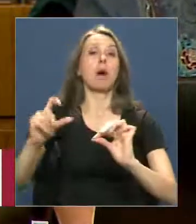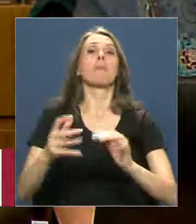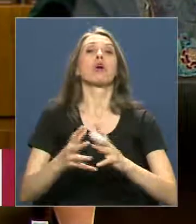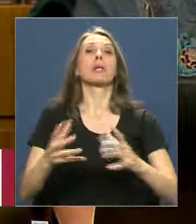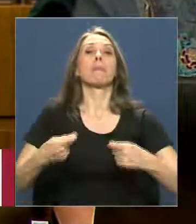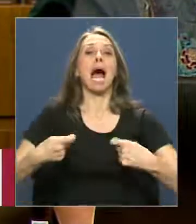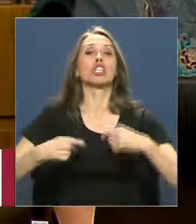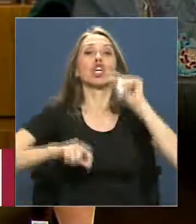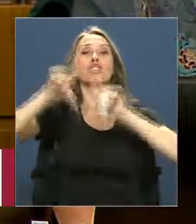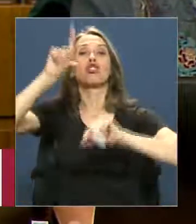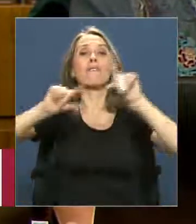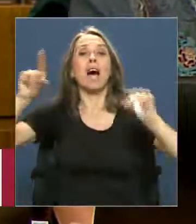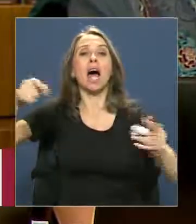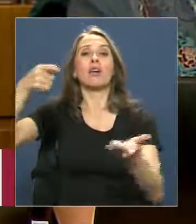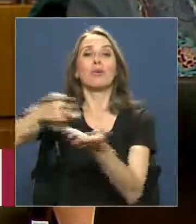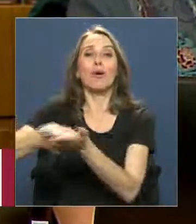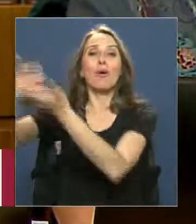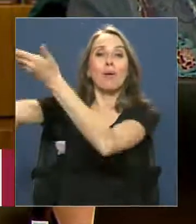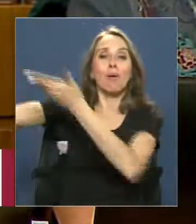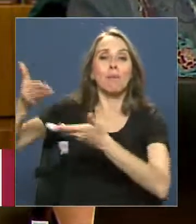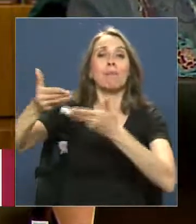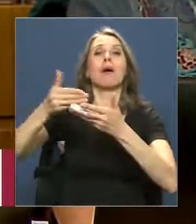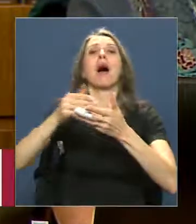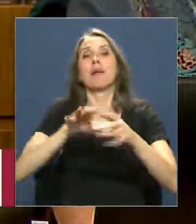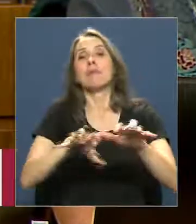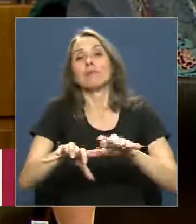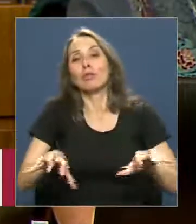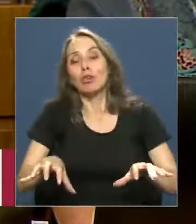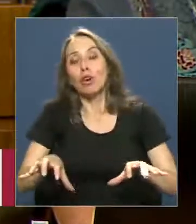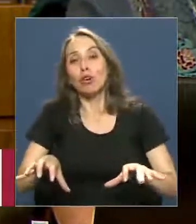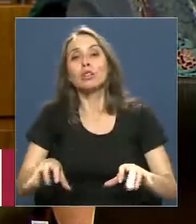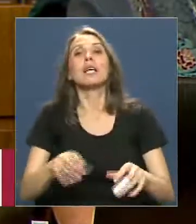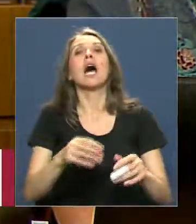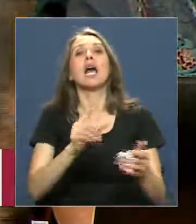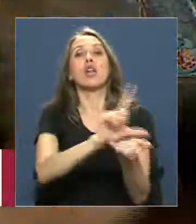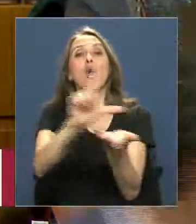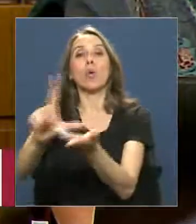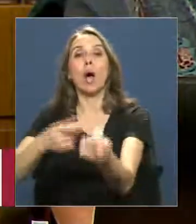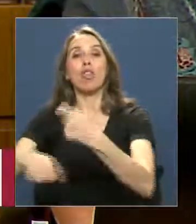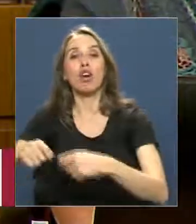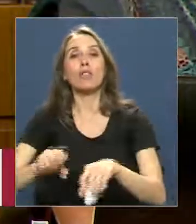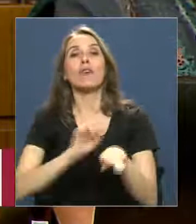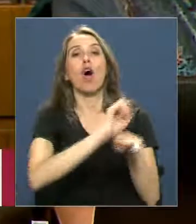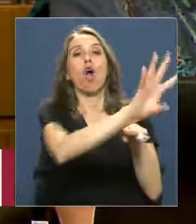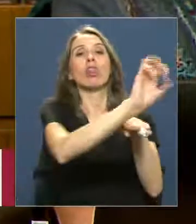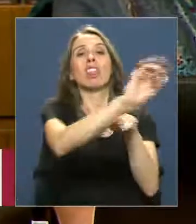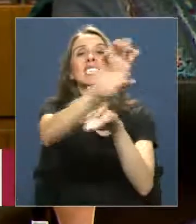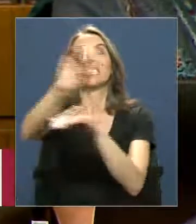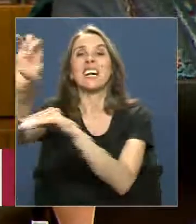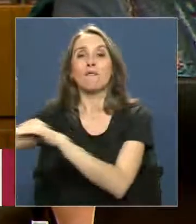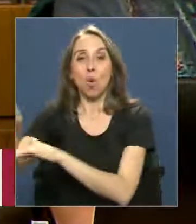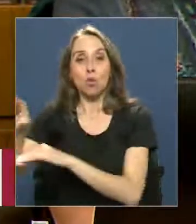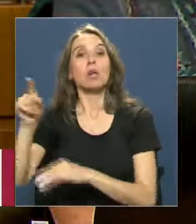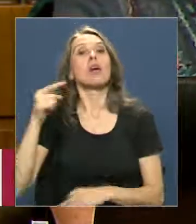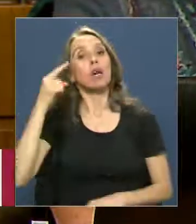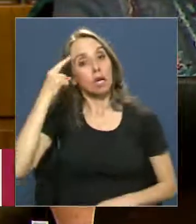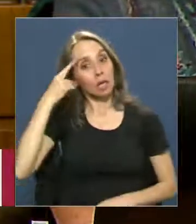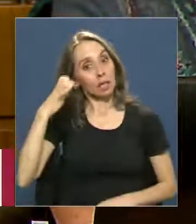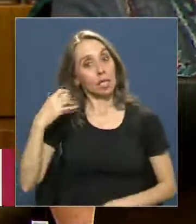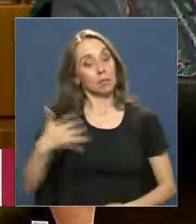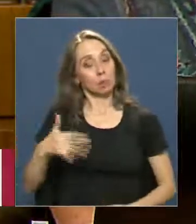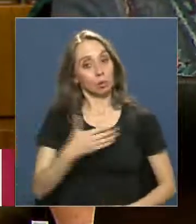costos variables relacionados a la puesta de los productos en sus puntos de venta o distribución. Presidente, creemos que es